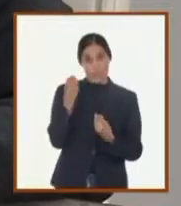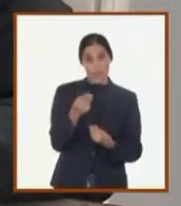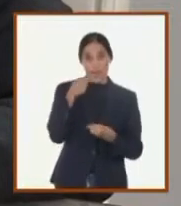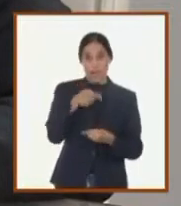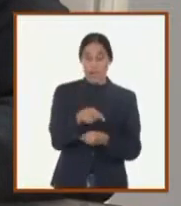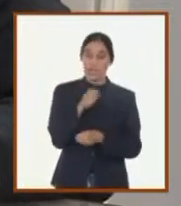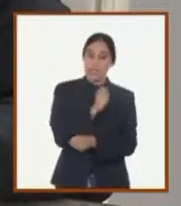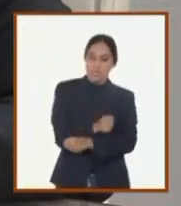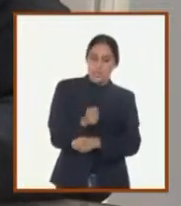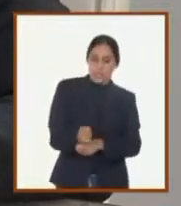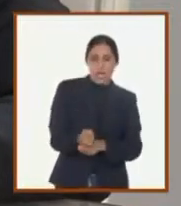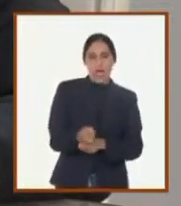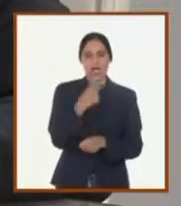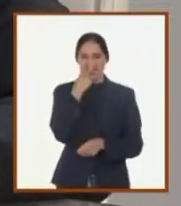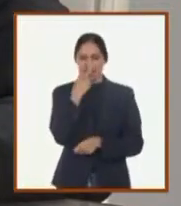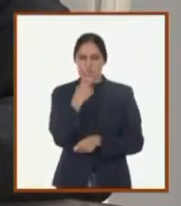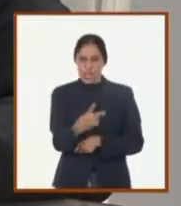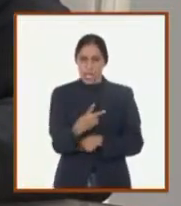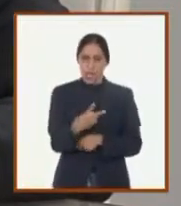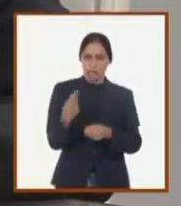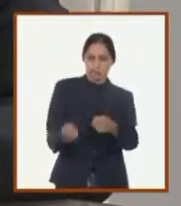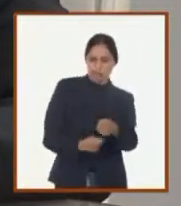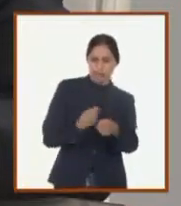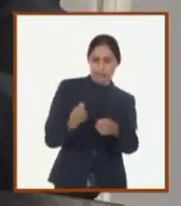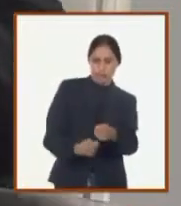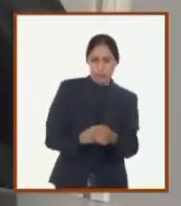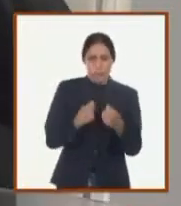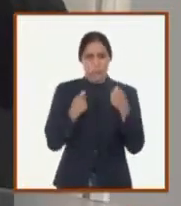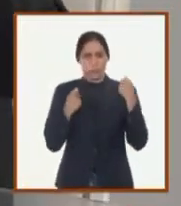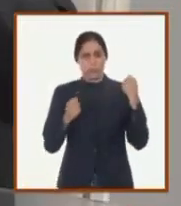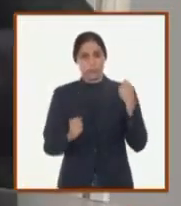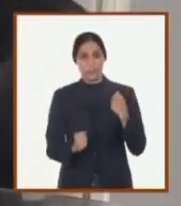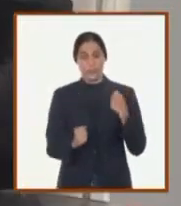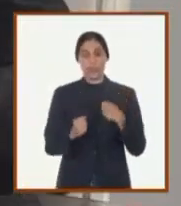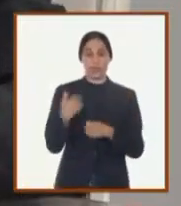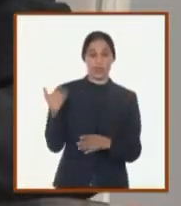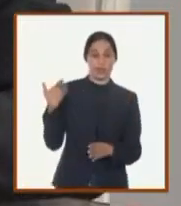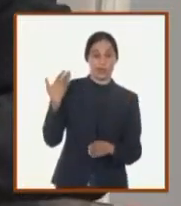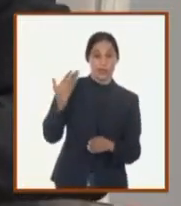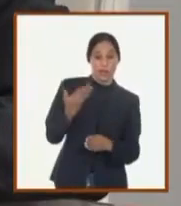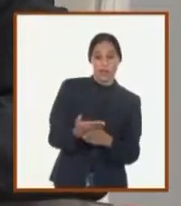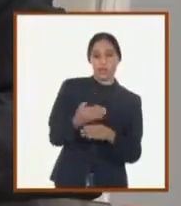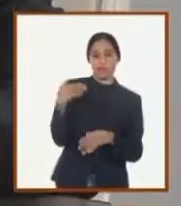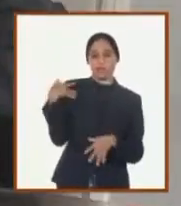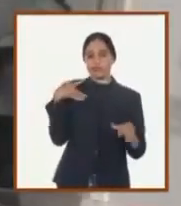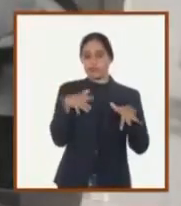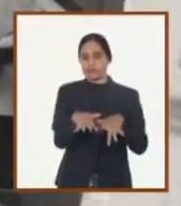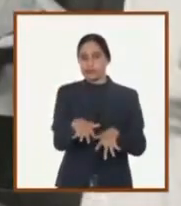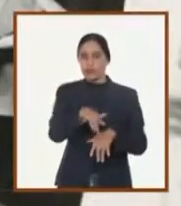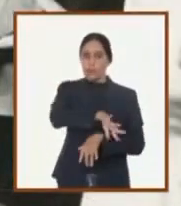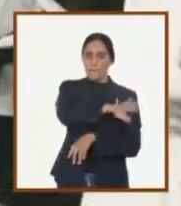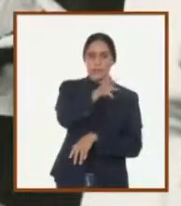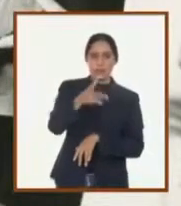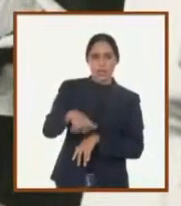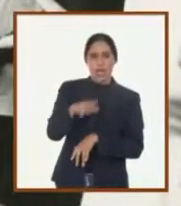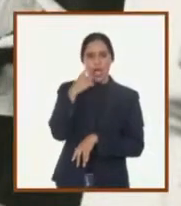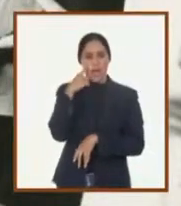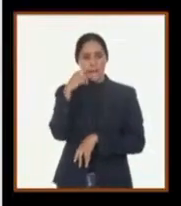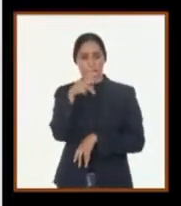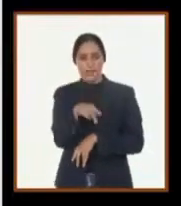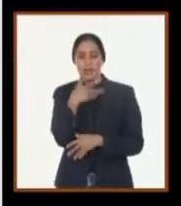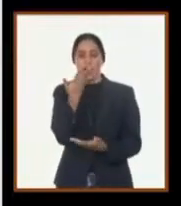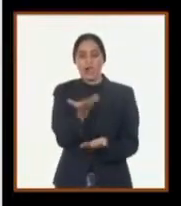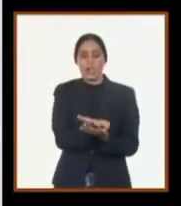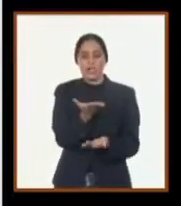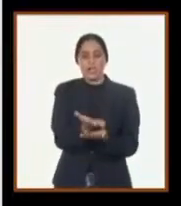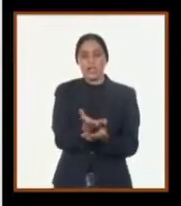combatiente ahí se recibían muchas personas muchos de ellos venían de allá de la Sierra eh A ver la Celia o se mandaban a buscar y